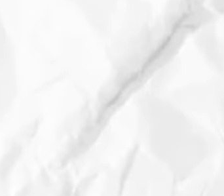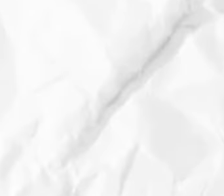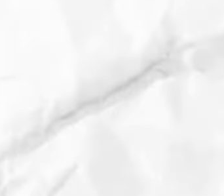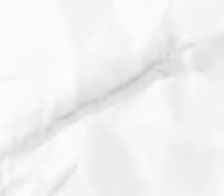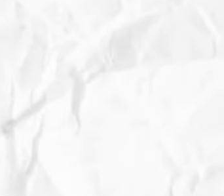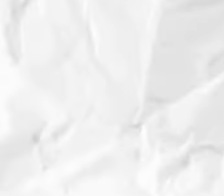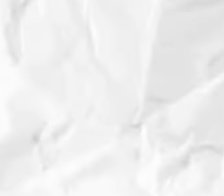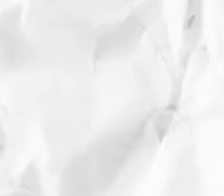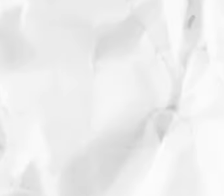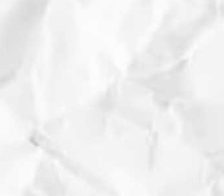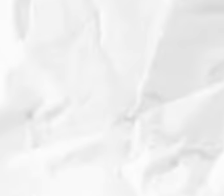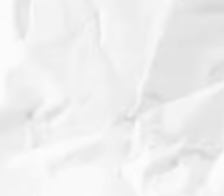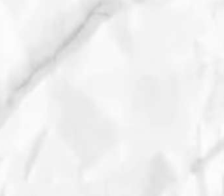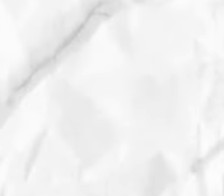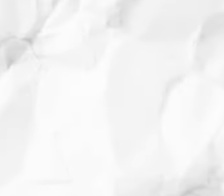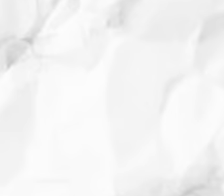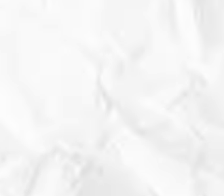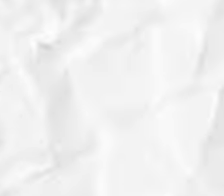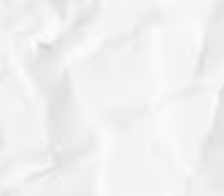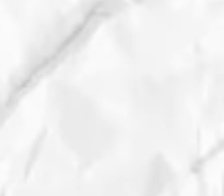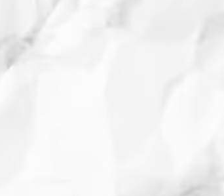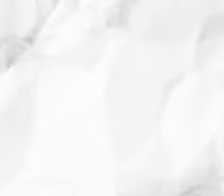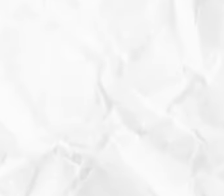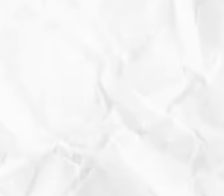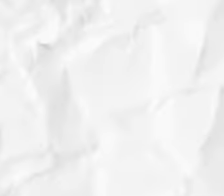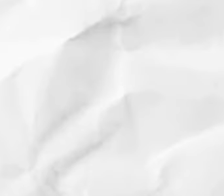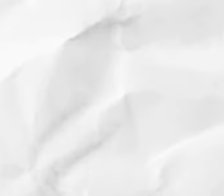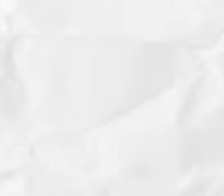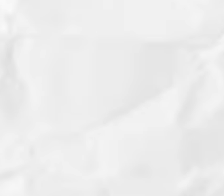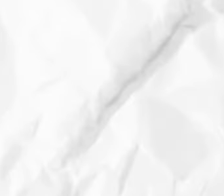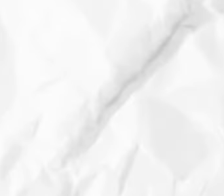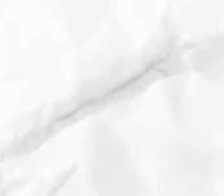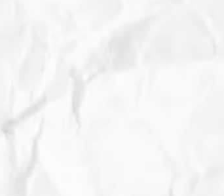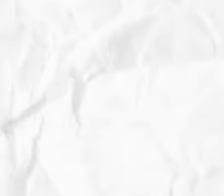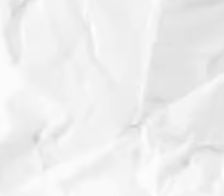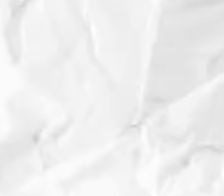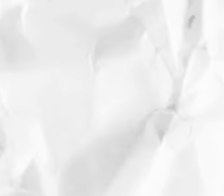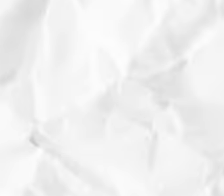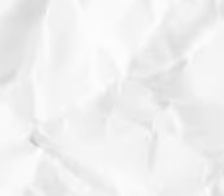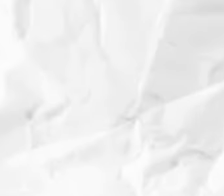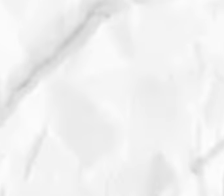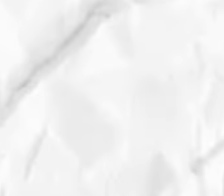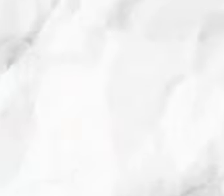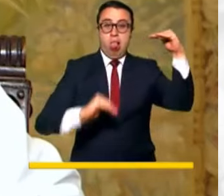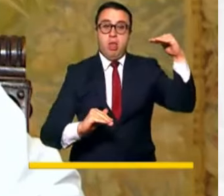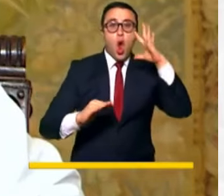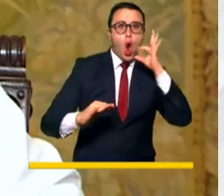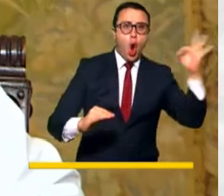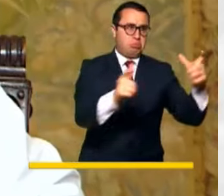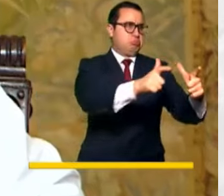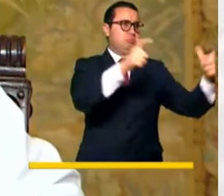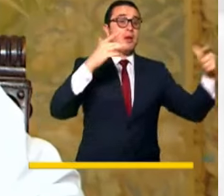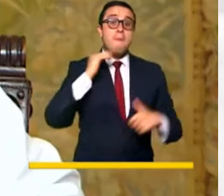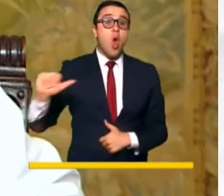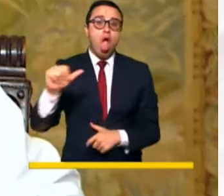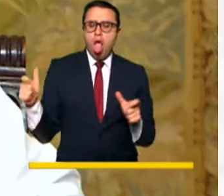distribución de derechos de Propiedad y permitir a las mujeres ser propietarias de la tierra que trabajan diariamente se necesita